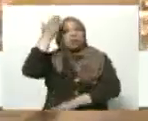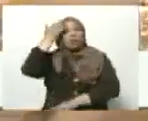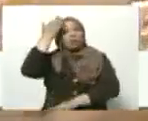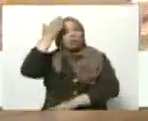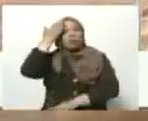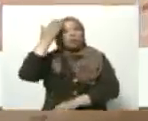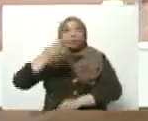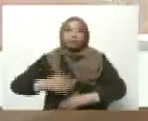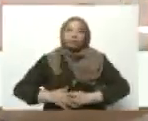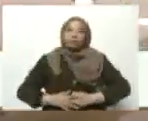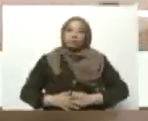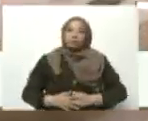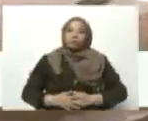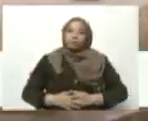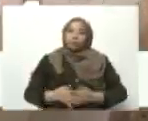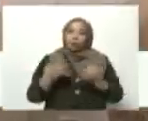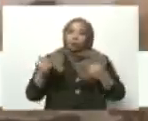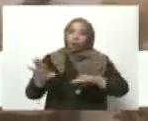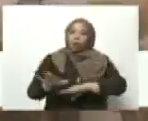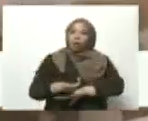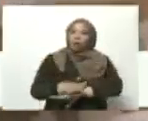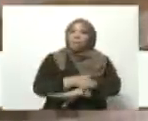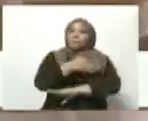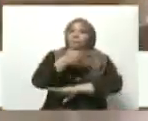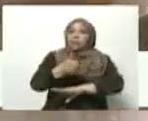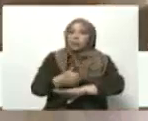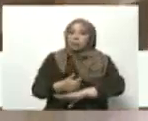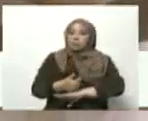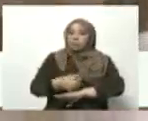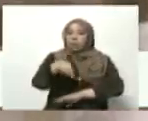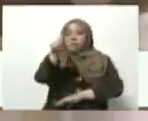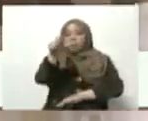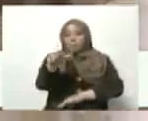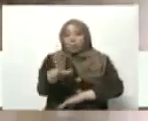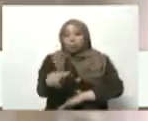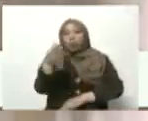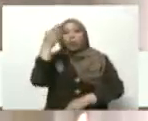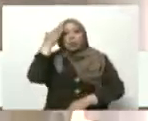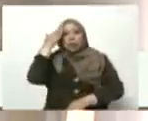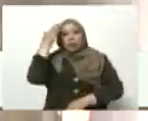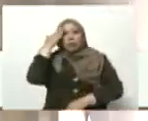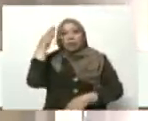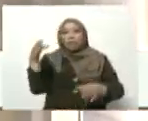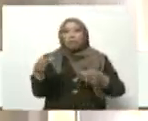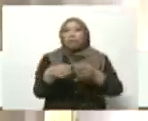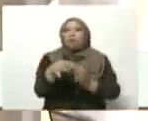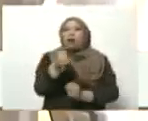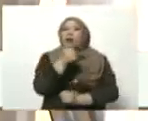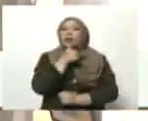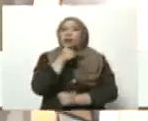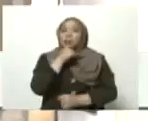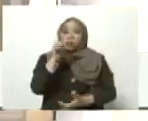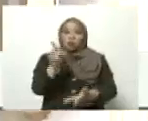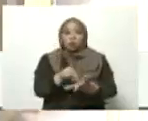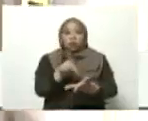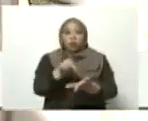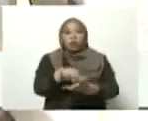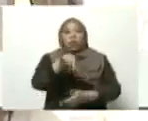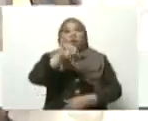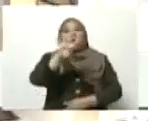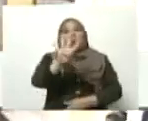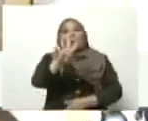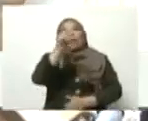ustedes actores principalísimos, todos, de lado y lado, todos, en lo que ocurrió en Venezuela en los últimos